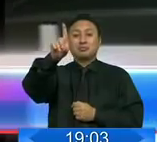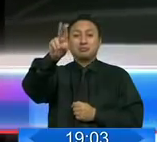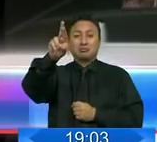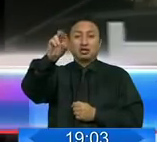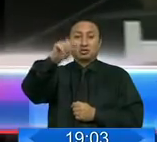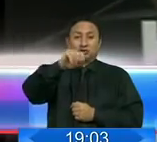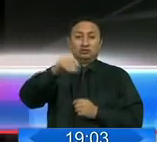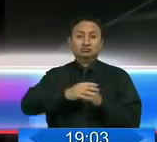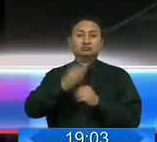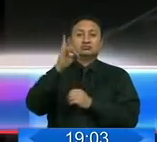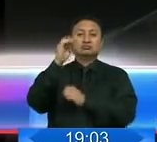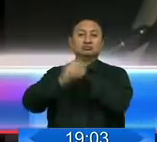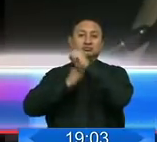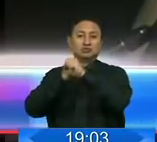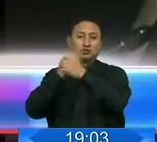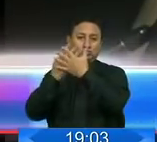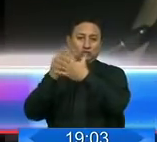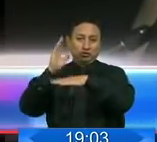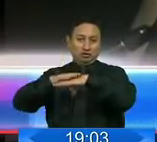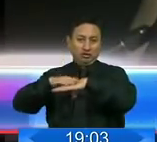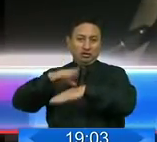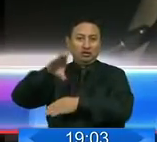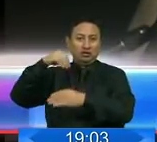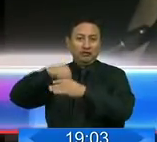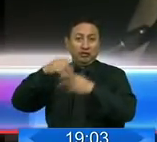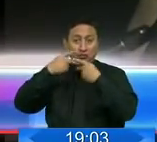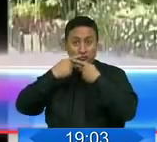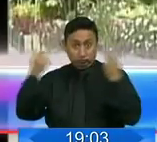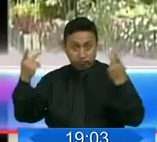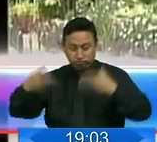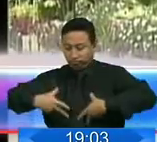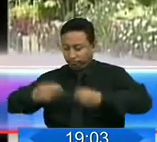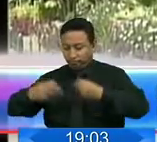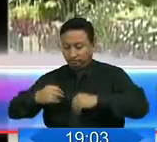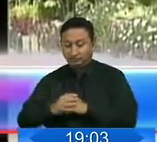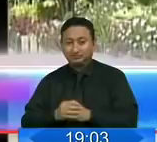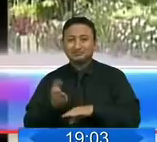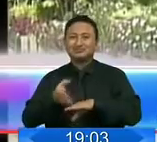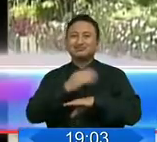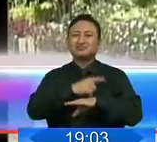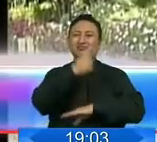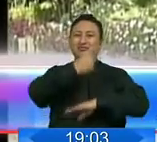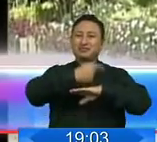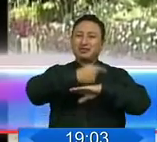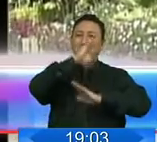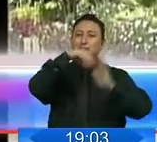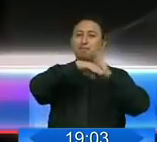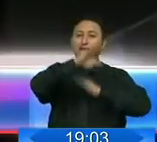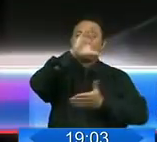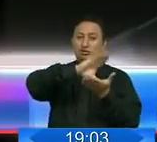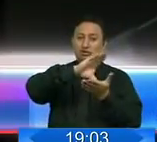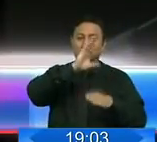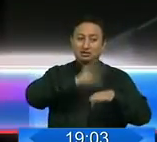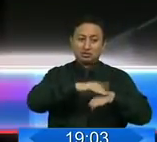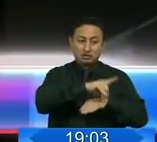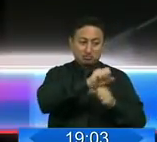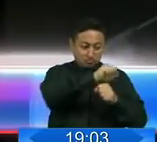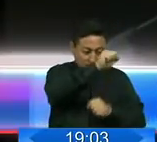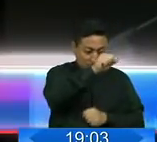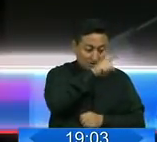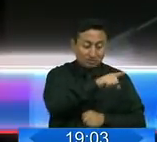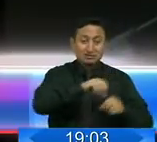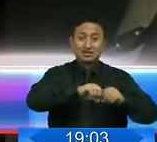de peculado. Delgado renunció al gobierno siendo gerente del Banco Central luego de que se descubriera que falsificó sus títulos